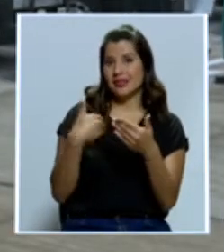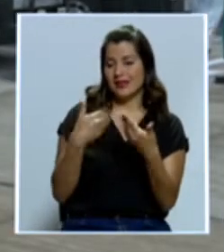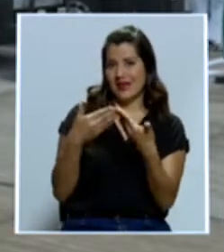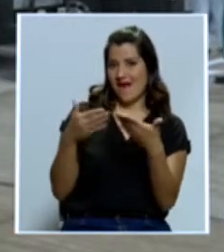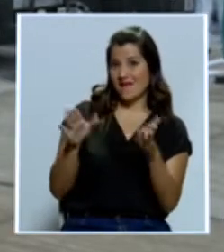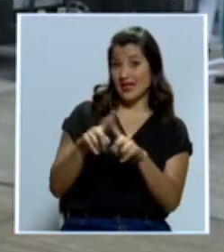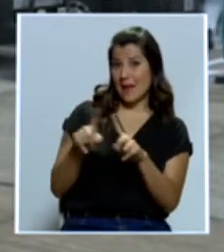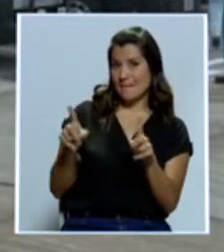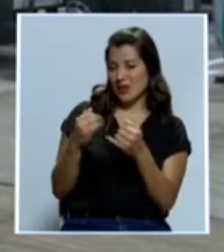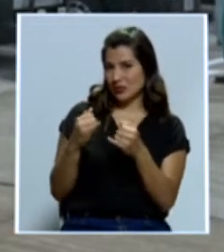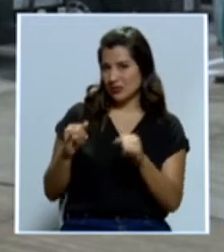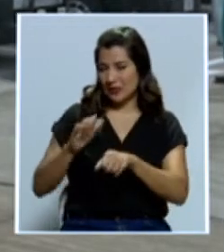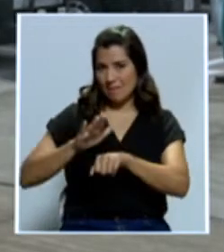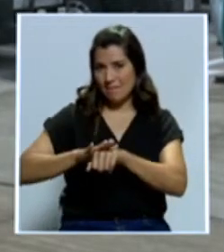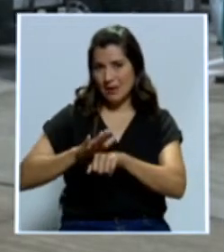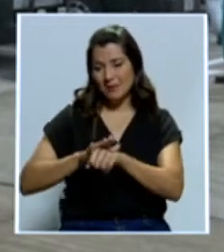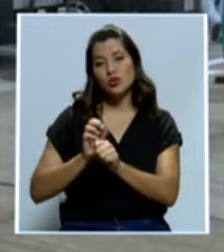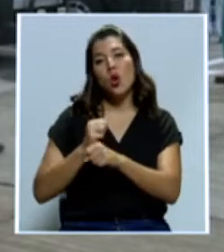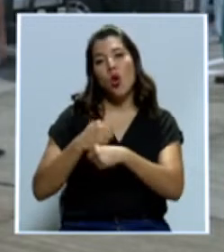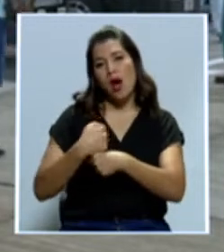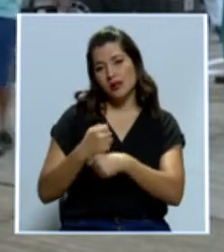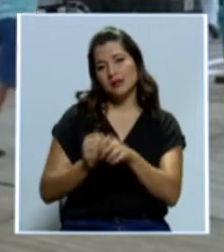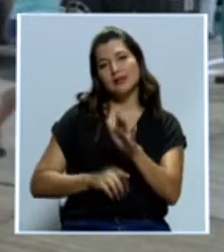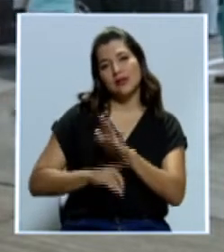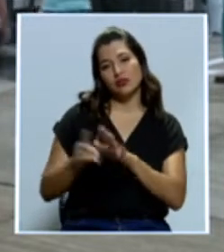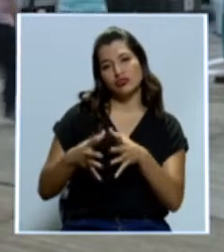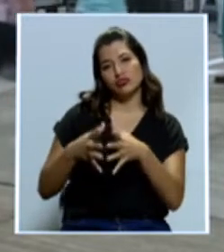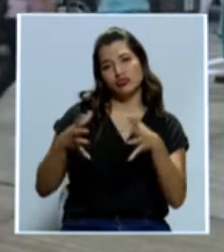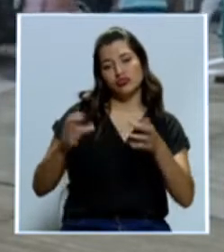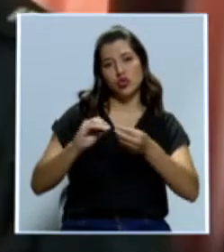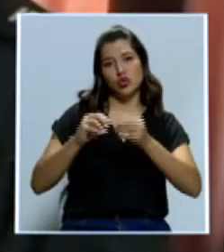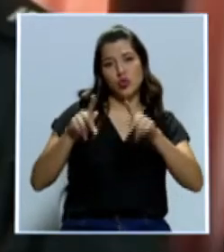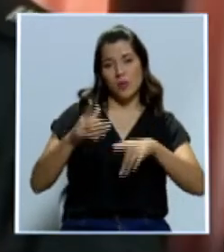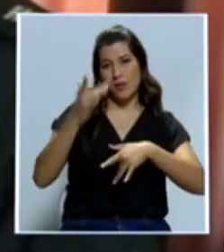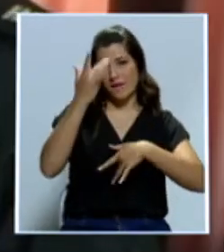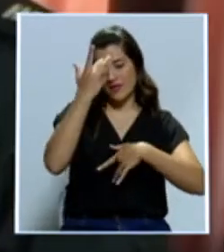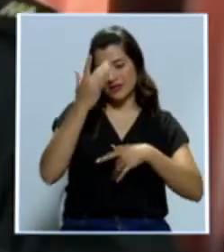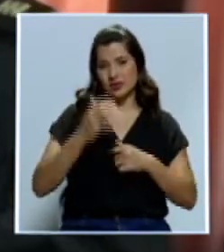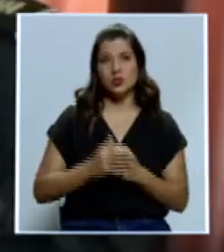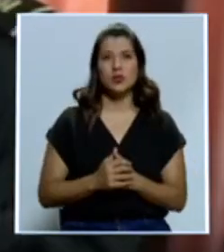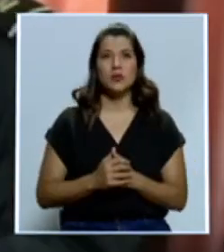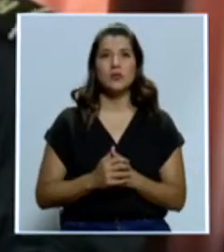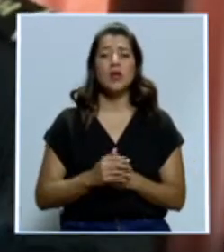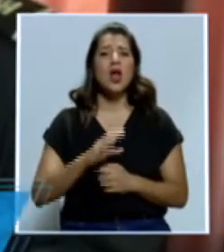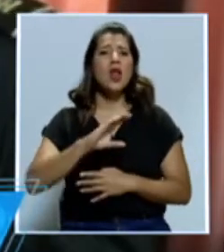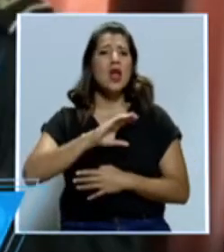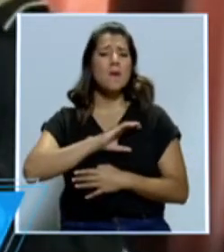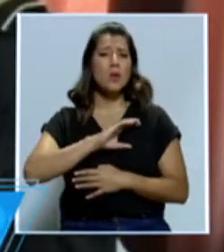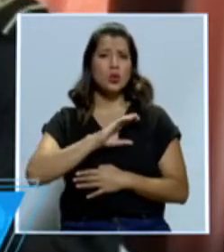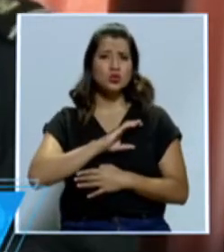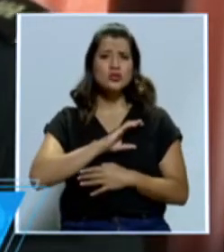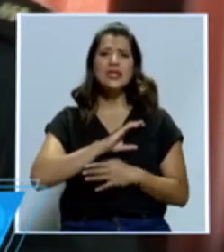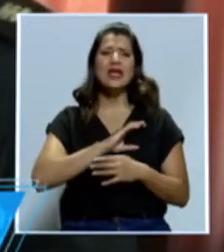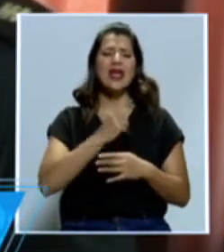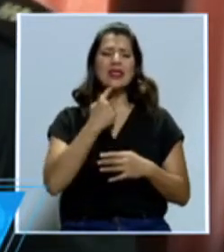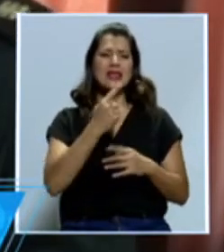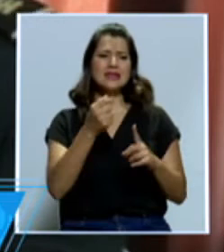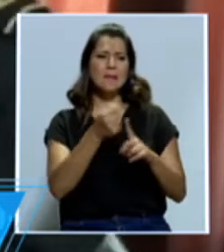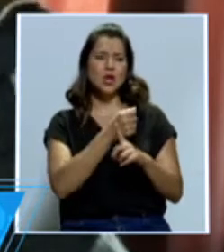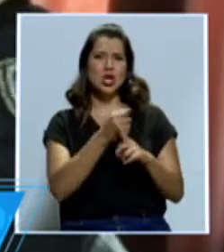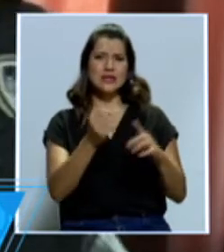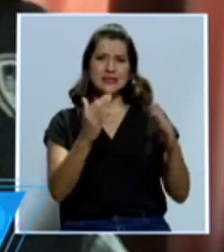generando esta gran cantidad de casos. Eso, entre otras actividades que tiene que trabajar fuerza pública, hablemos de violencia doméstica y otras situaciones que se presentan